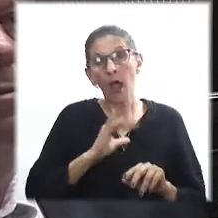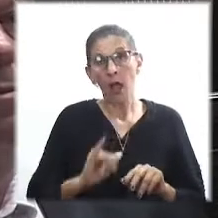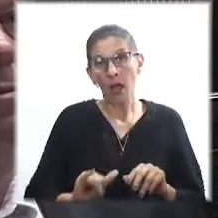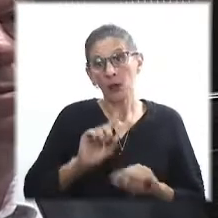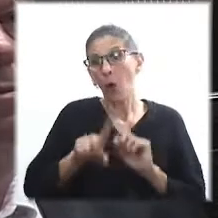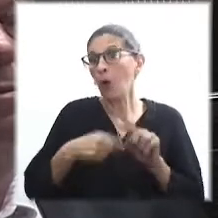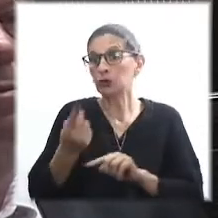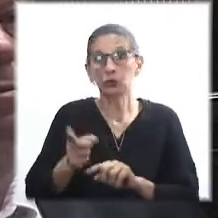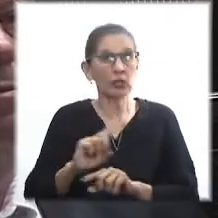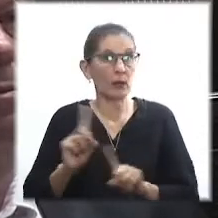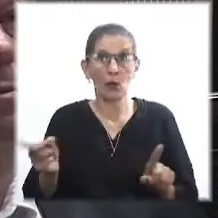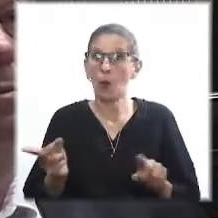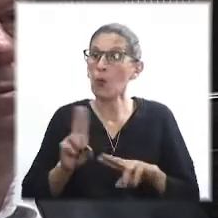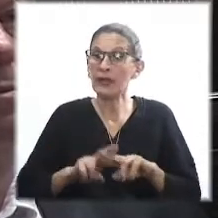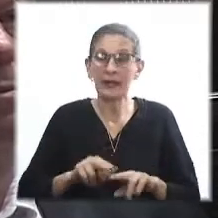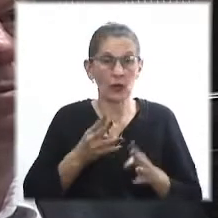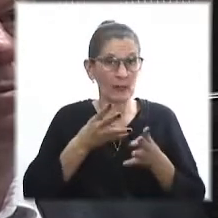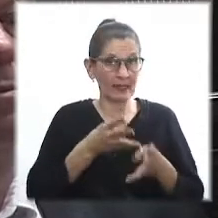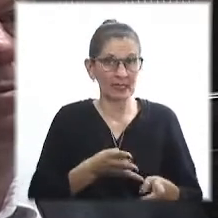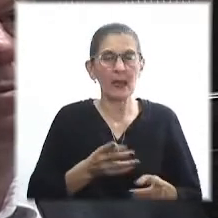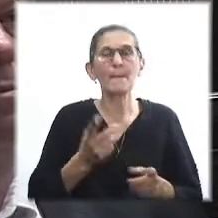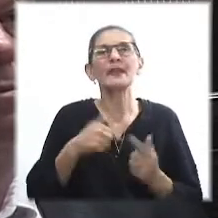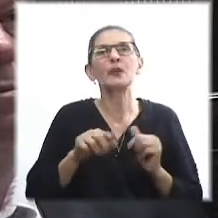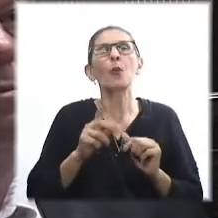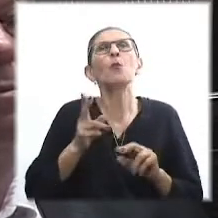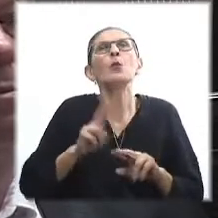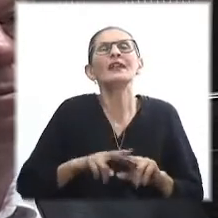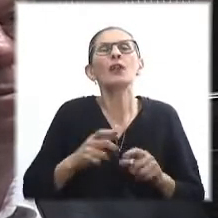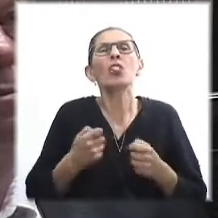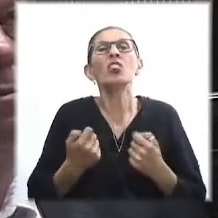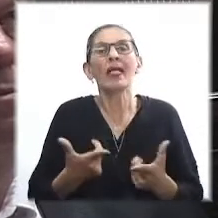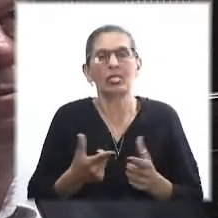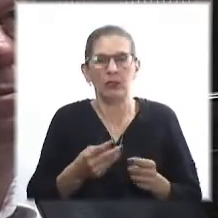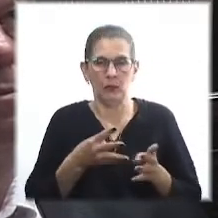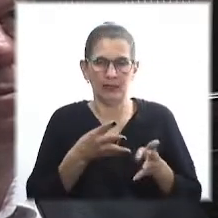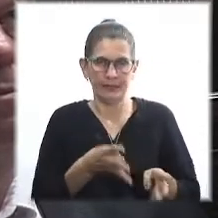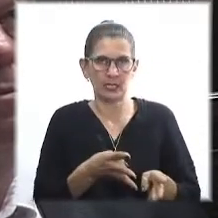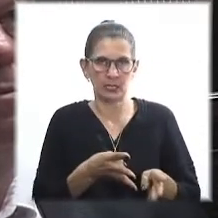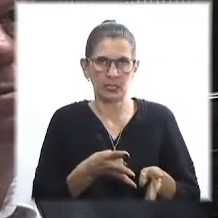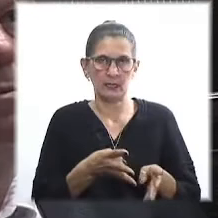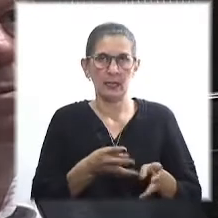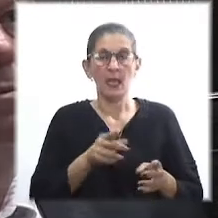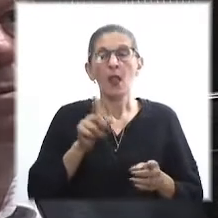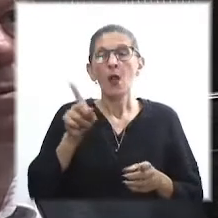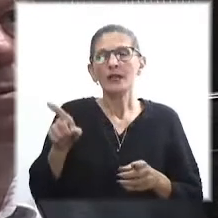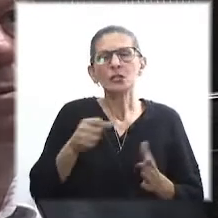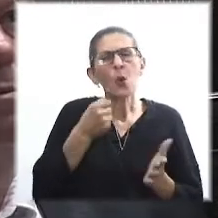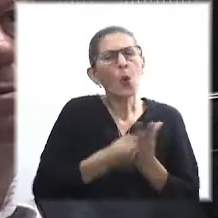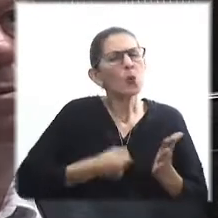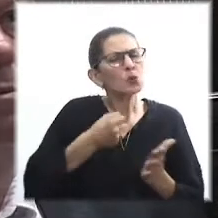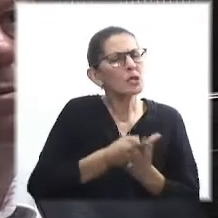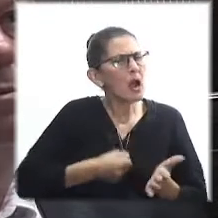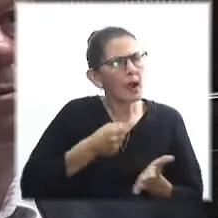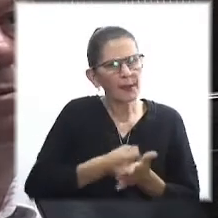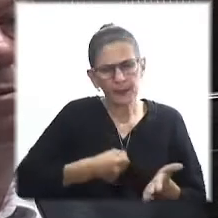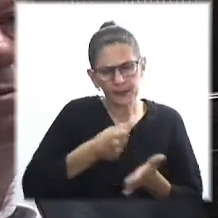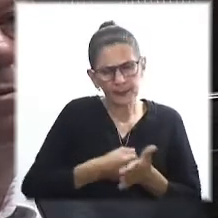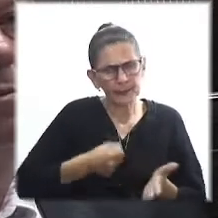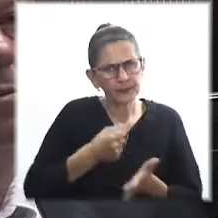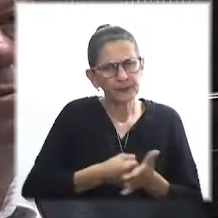que no murieron en batalla, pero murieron dando batalla, lo que ellos lucharon, lo que